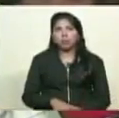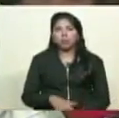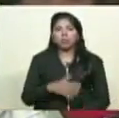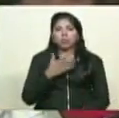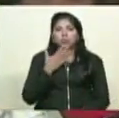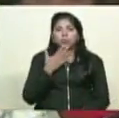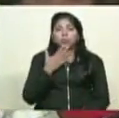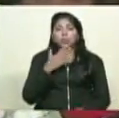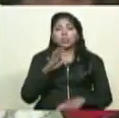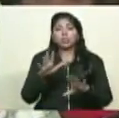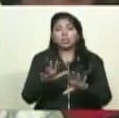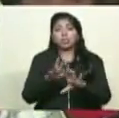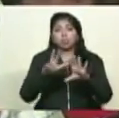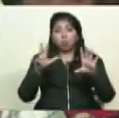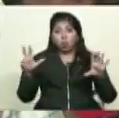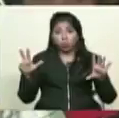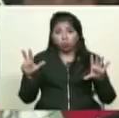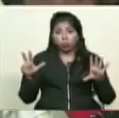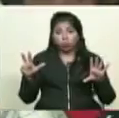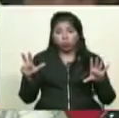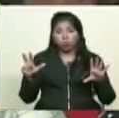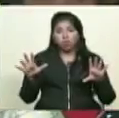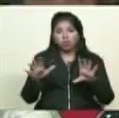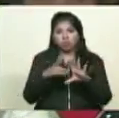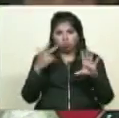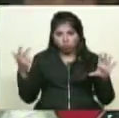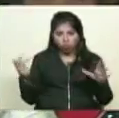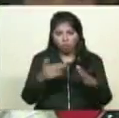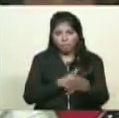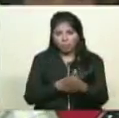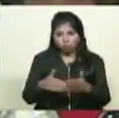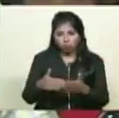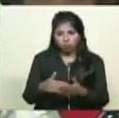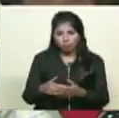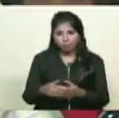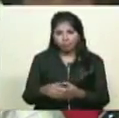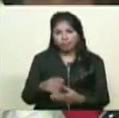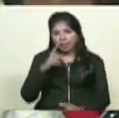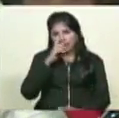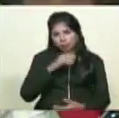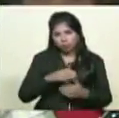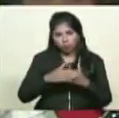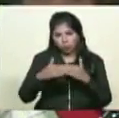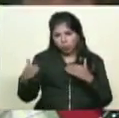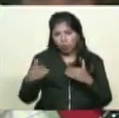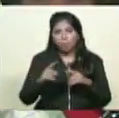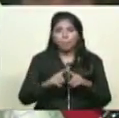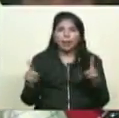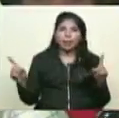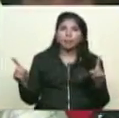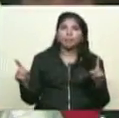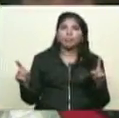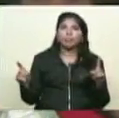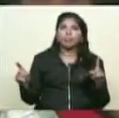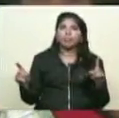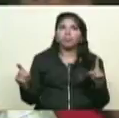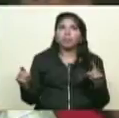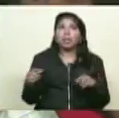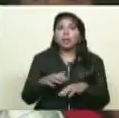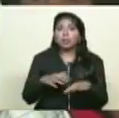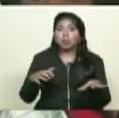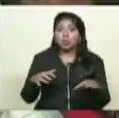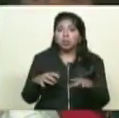de 18 millones de unidades al año, pero desgraciadamente la mayoría de la materia prima es importada, señor